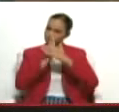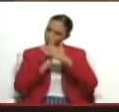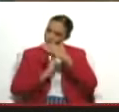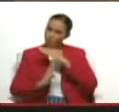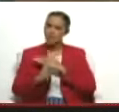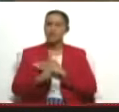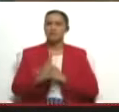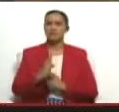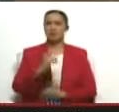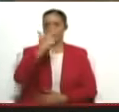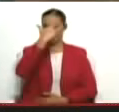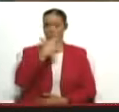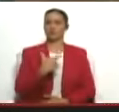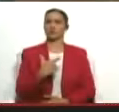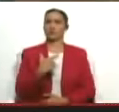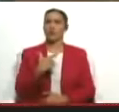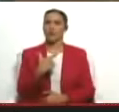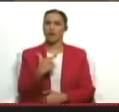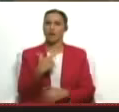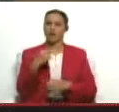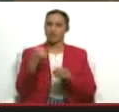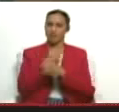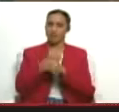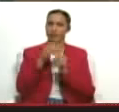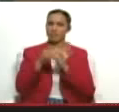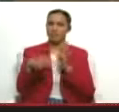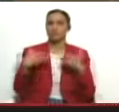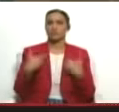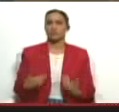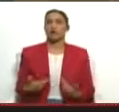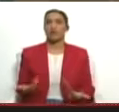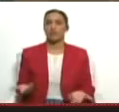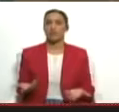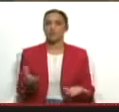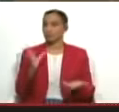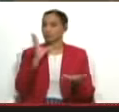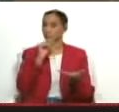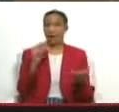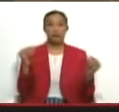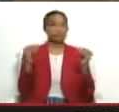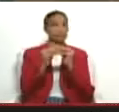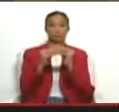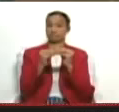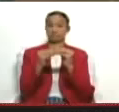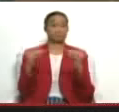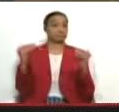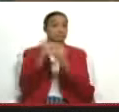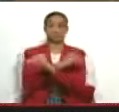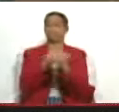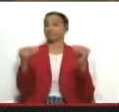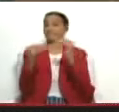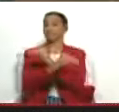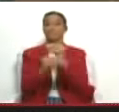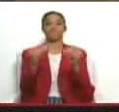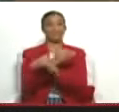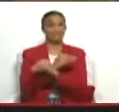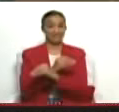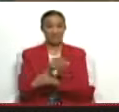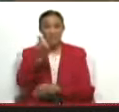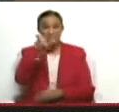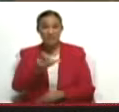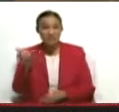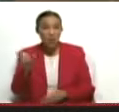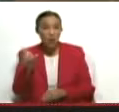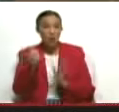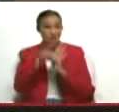Pacífico por esto es absolutamente incompatible que un defensor de derechos humanos participe o se